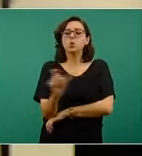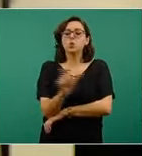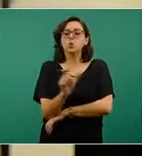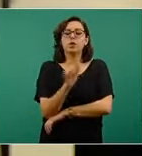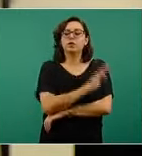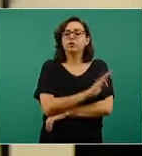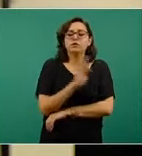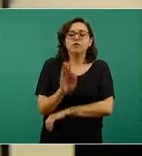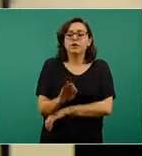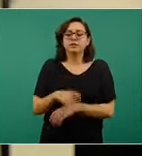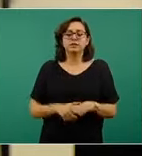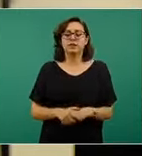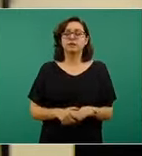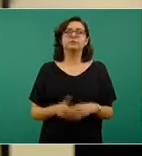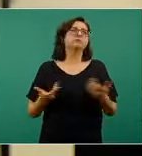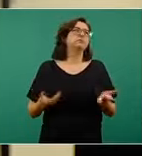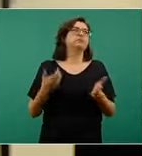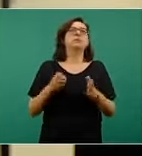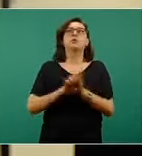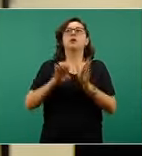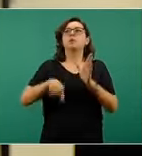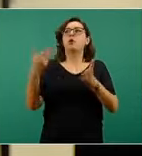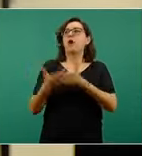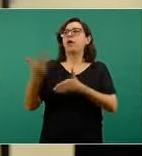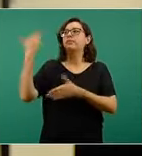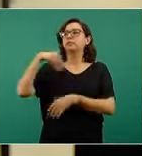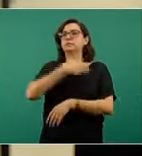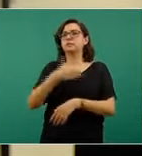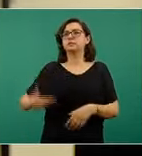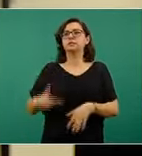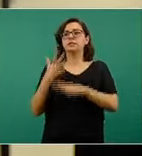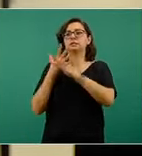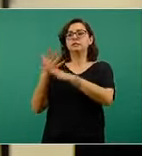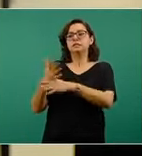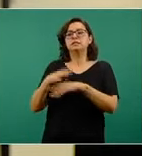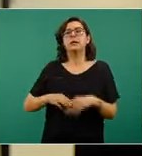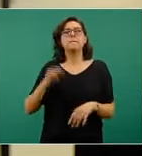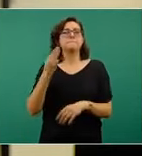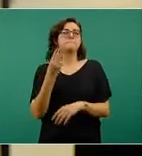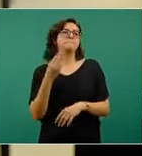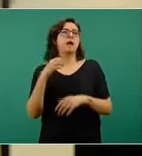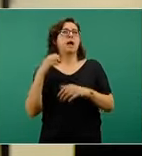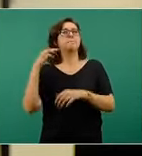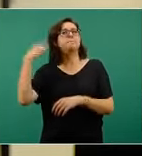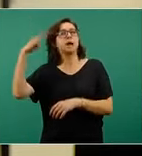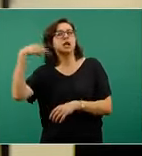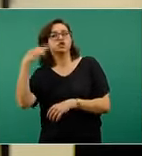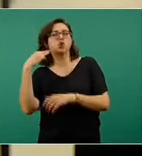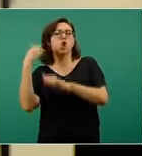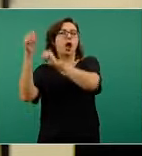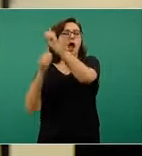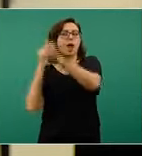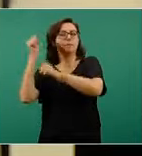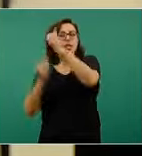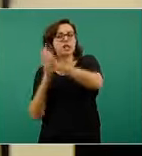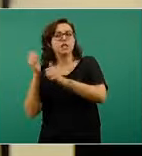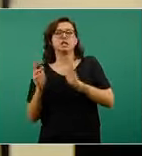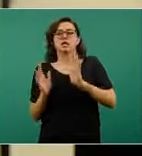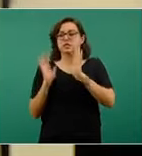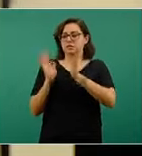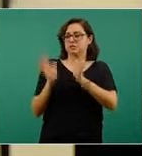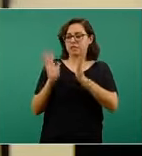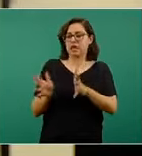adultos mayores, como dijo el presidente, de que por lo menos esperaba que hasta en abril se tuviera por lo menos la población total de adultos mayores con la